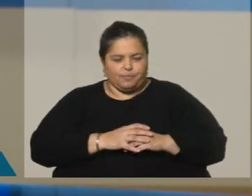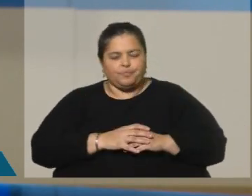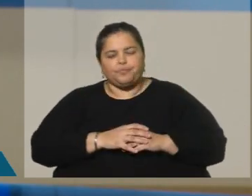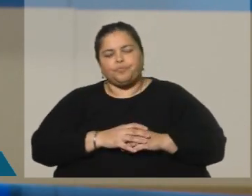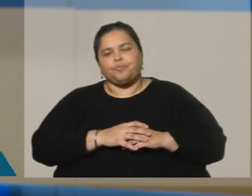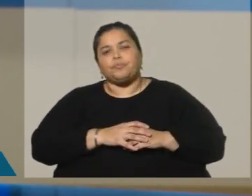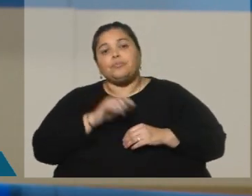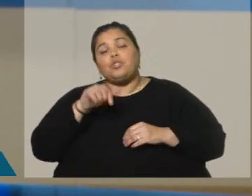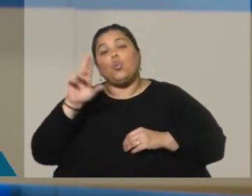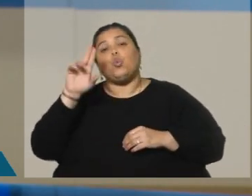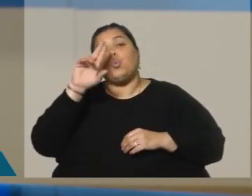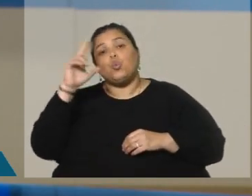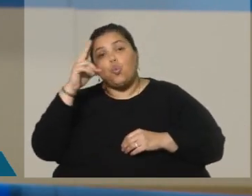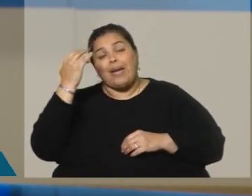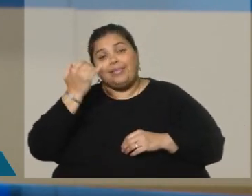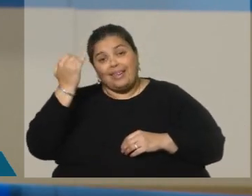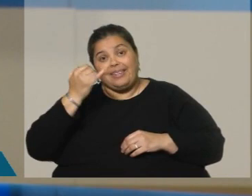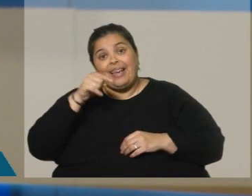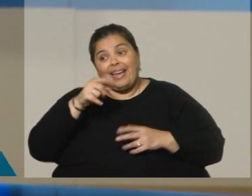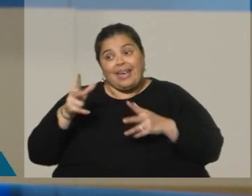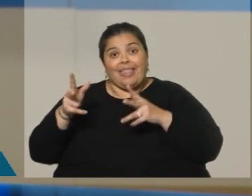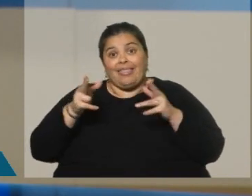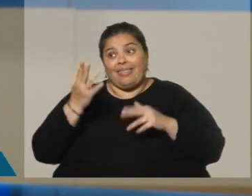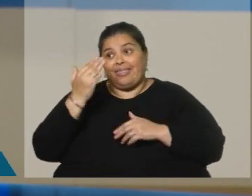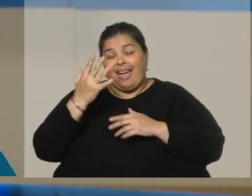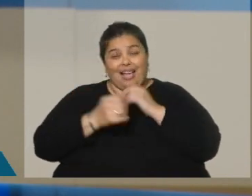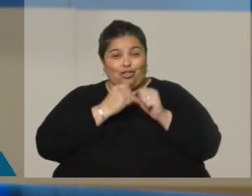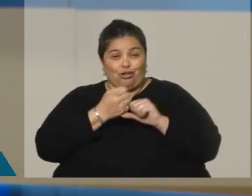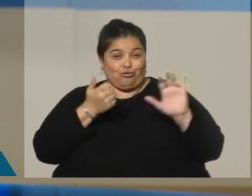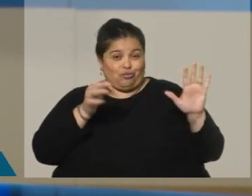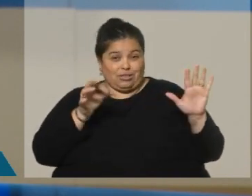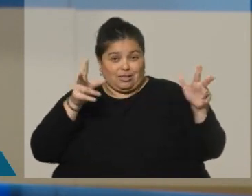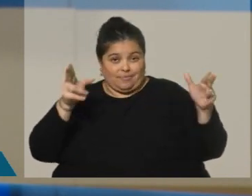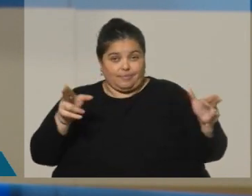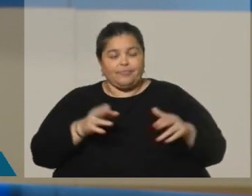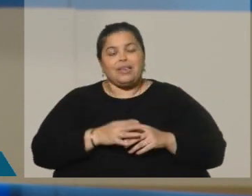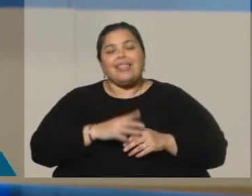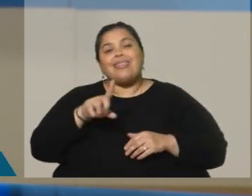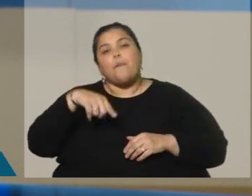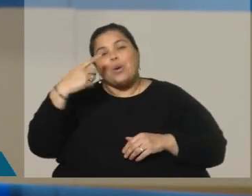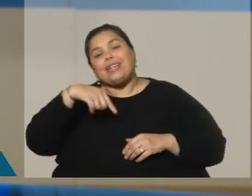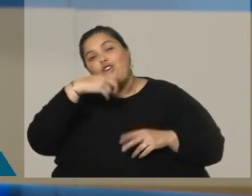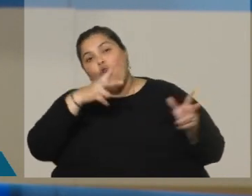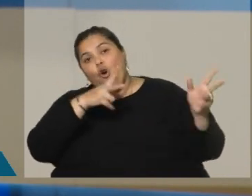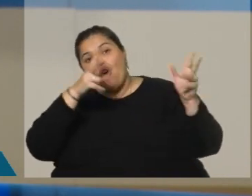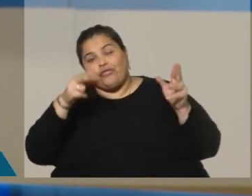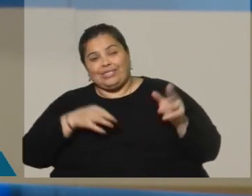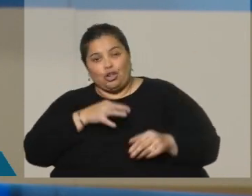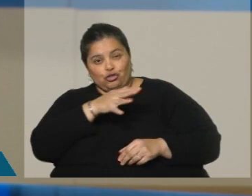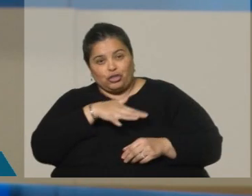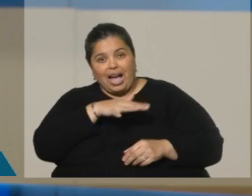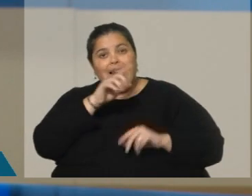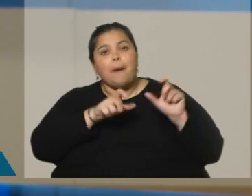Uruguay se había dado en esa década luego hay una dimensión social Popular